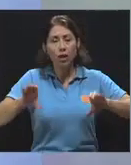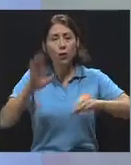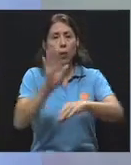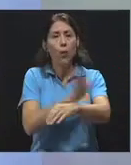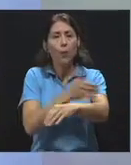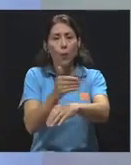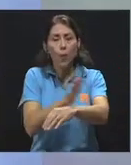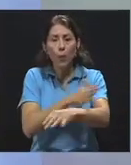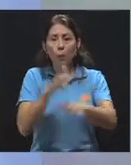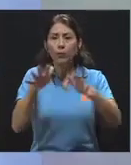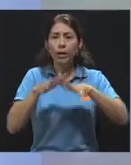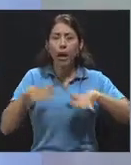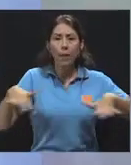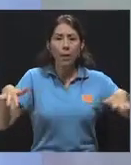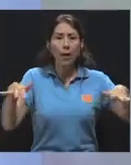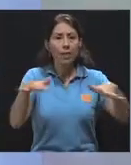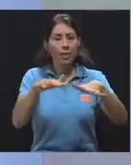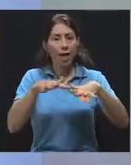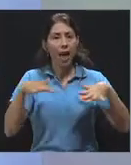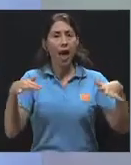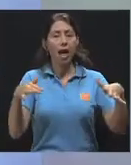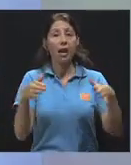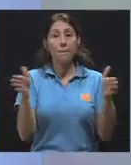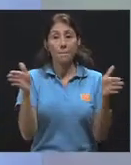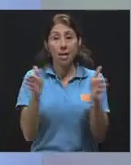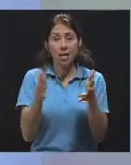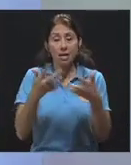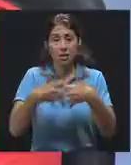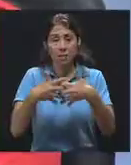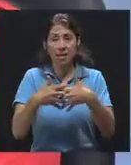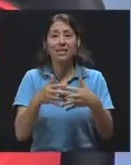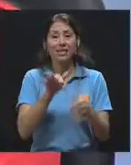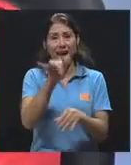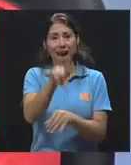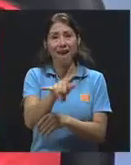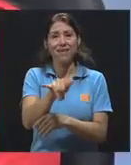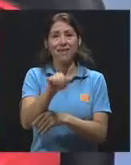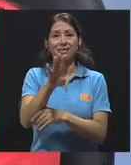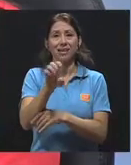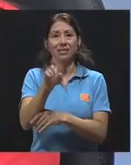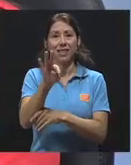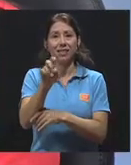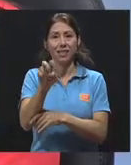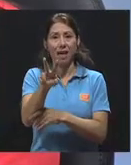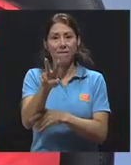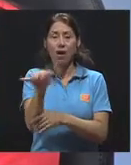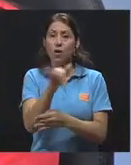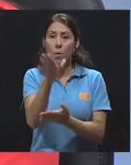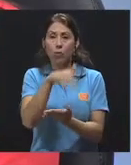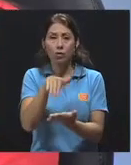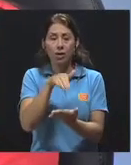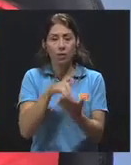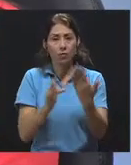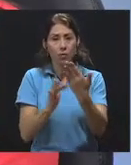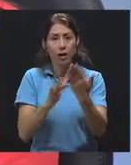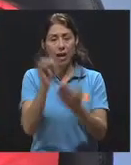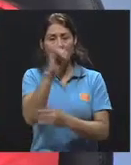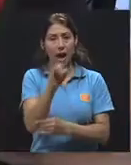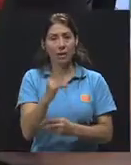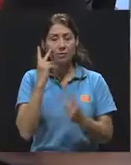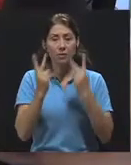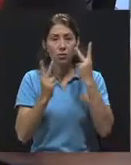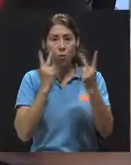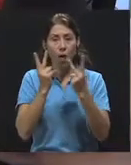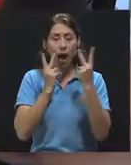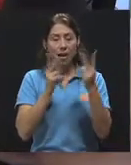hay música, tiene eje ambiental, tiene eje MIPYMES, y ahí está el CETAF. El CETAF, como Centro de Tecnología y Artes